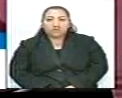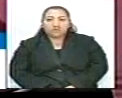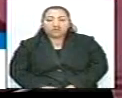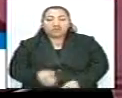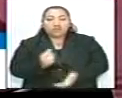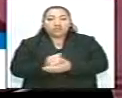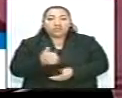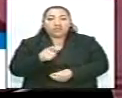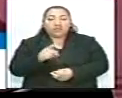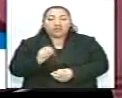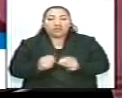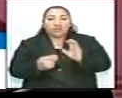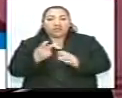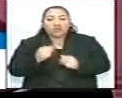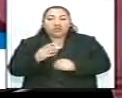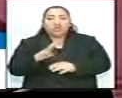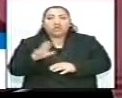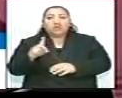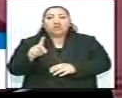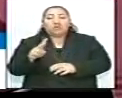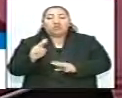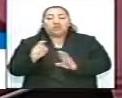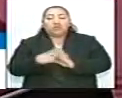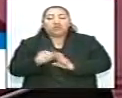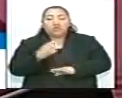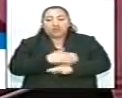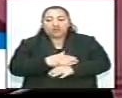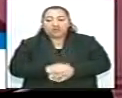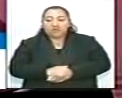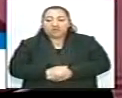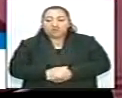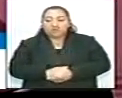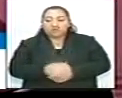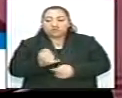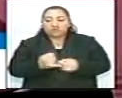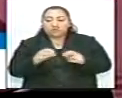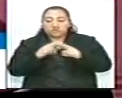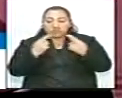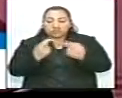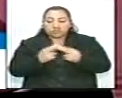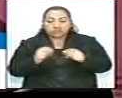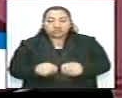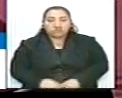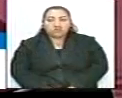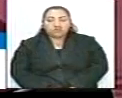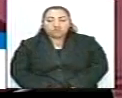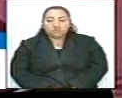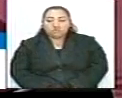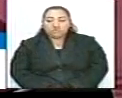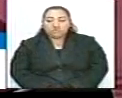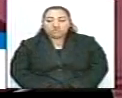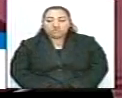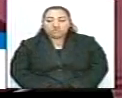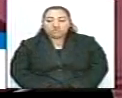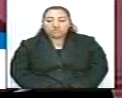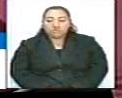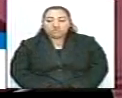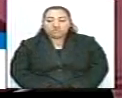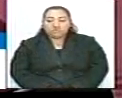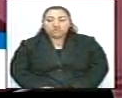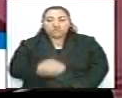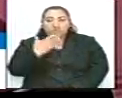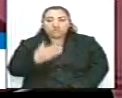siendo las 12:42 de la tarde, levantamos la presente sesión, colegas congresistas. Muchísimas gracias por su